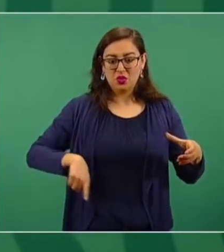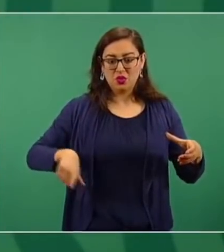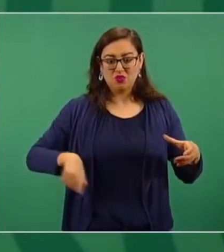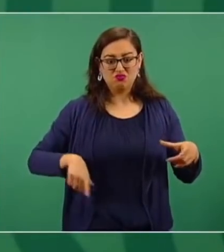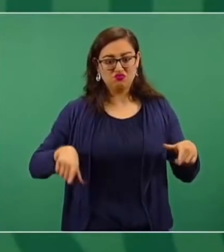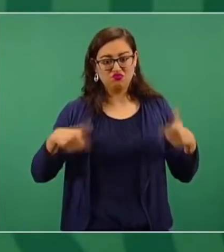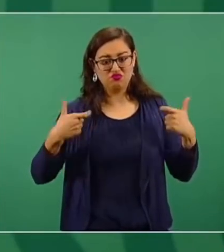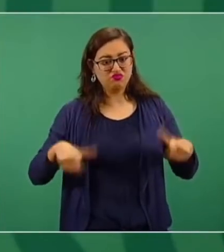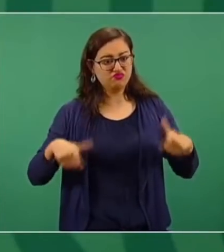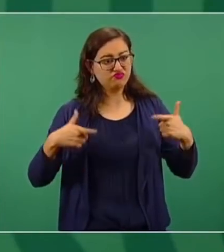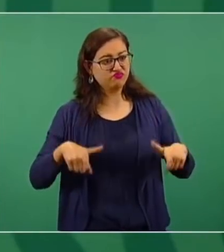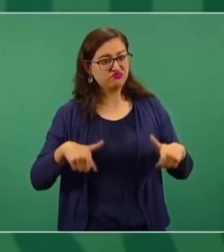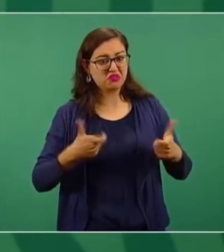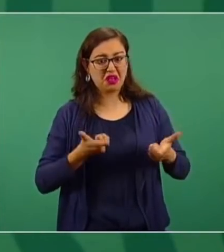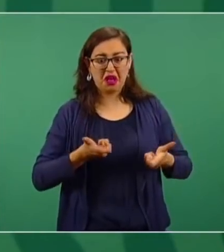viendo.